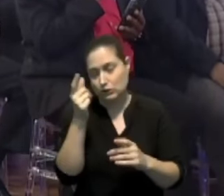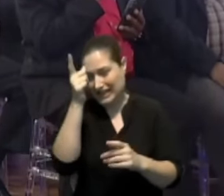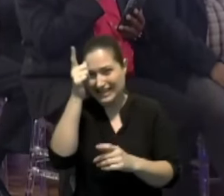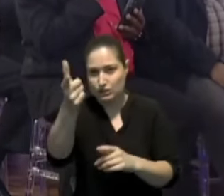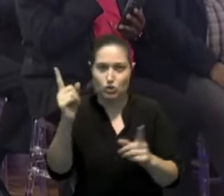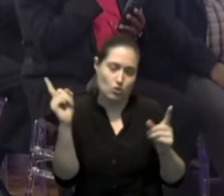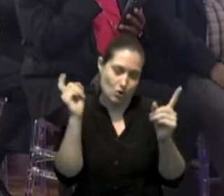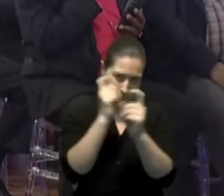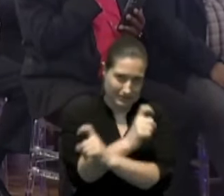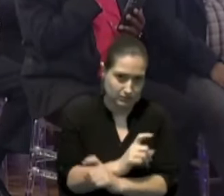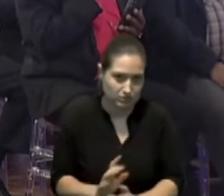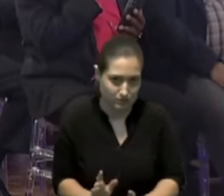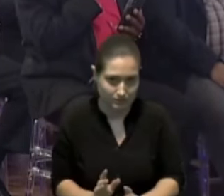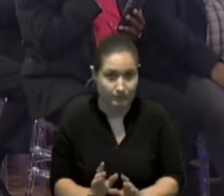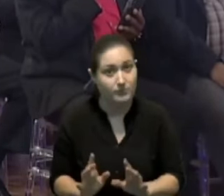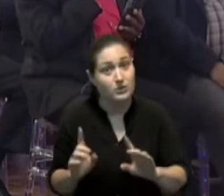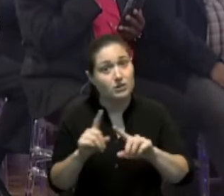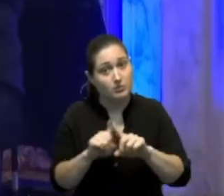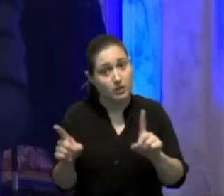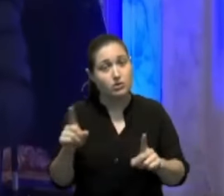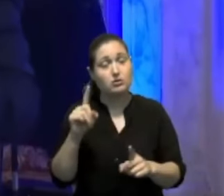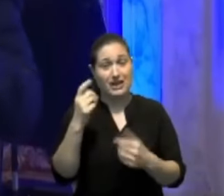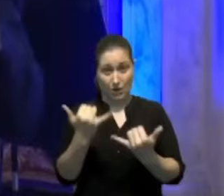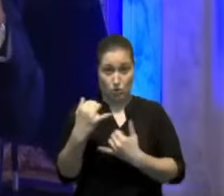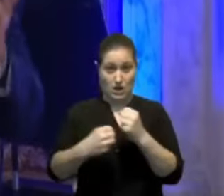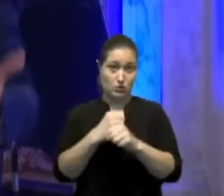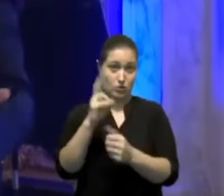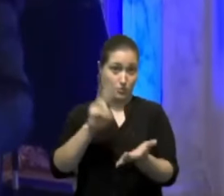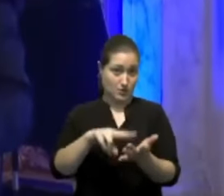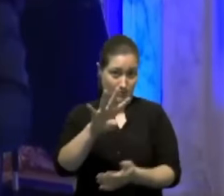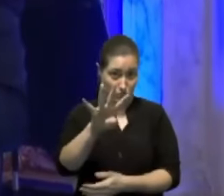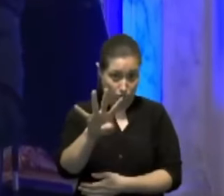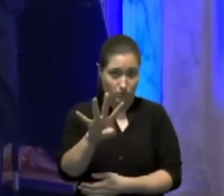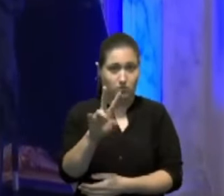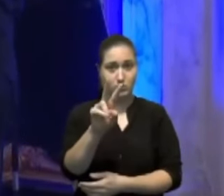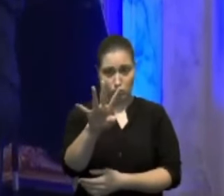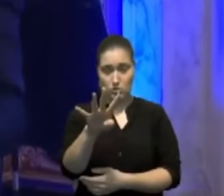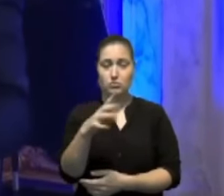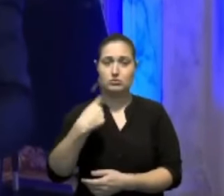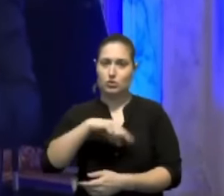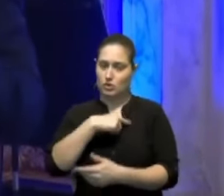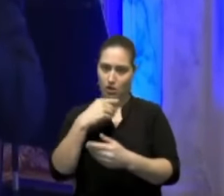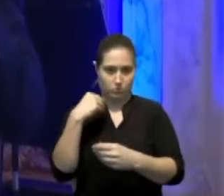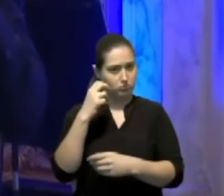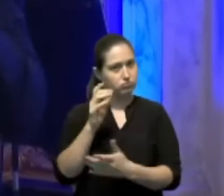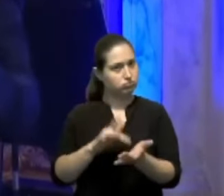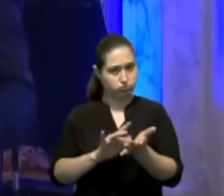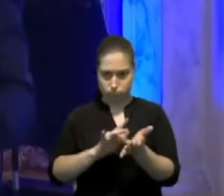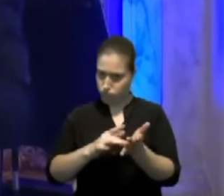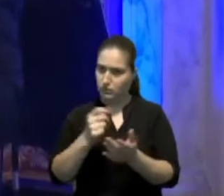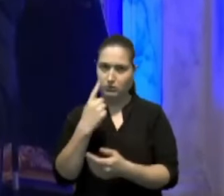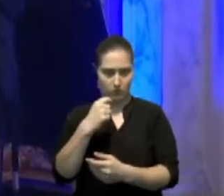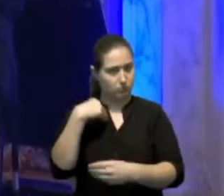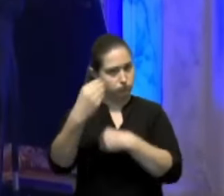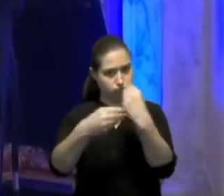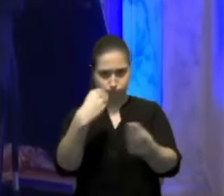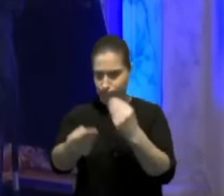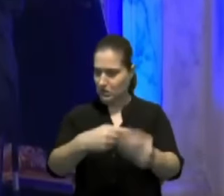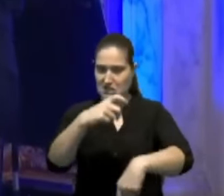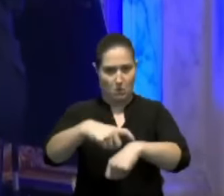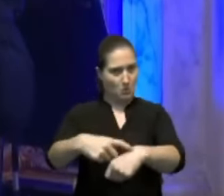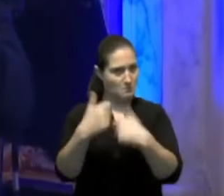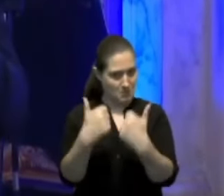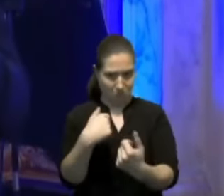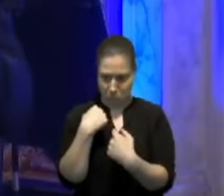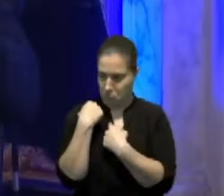eso le puedo garantizar que durante el año 2024 el programa ha estado abastecido hemos estado entregando los medicamentos en tiempo y siento que